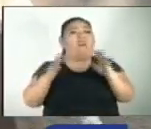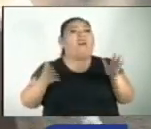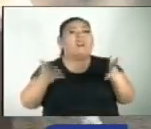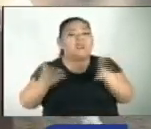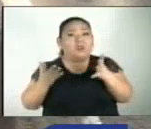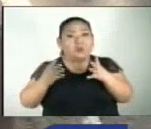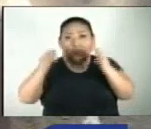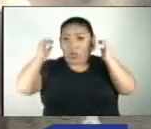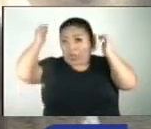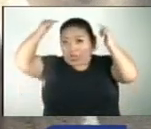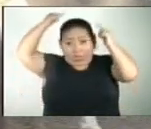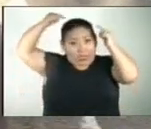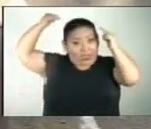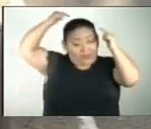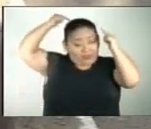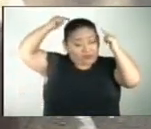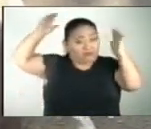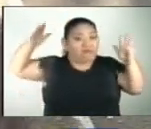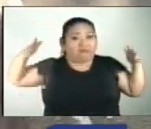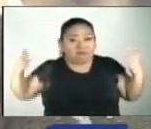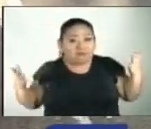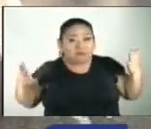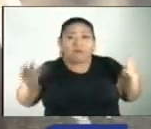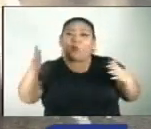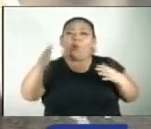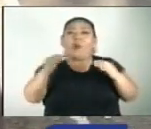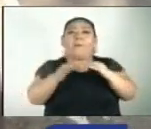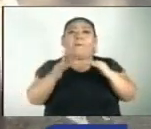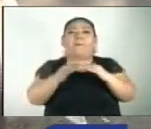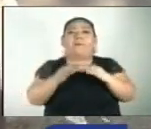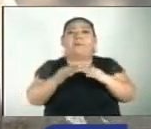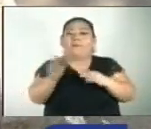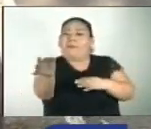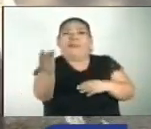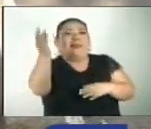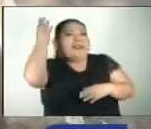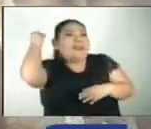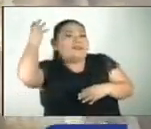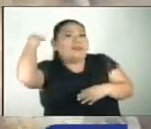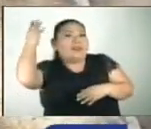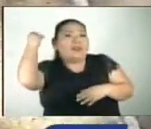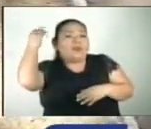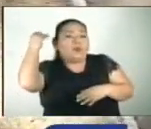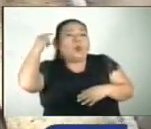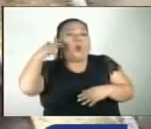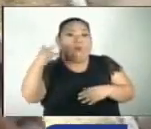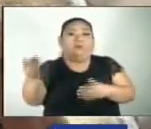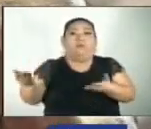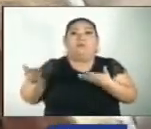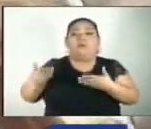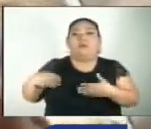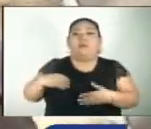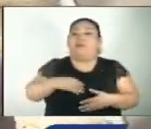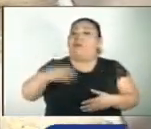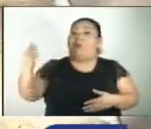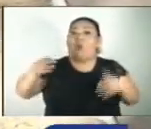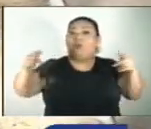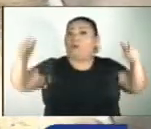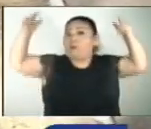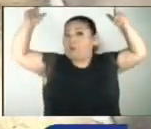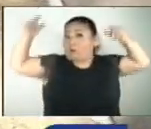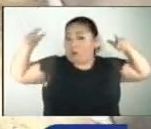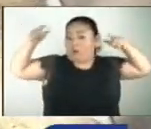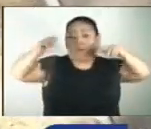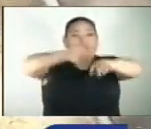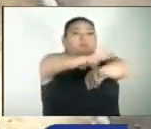me hicieron un montón de cosas en el cabello, ¿va? Como unos bastante caspa. A mí me han recomendado salir con sombrero, salir con